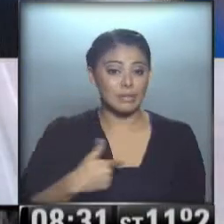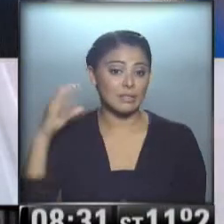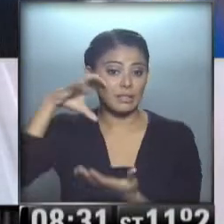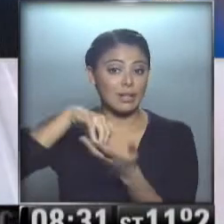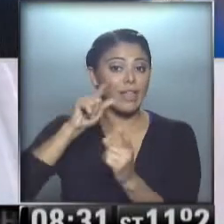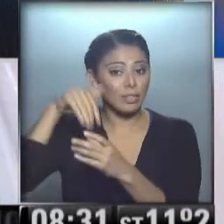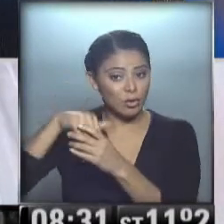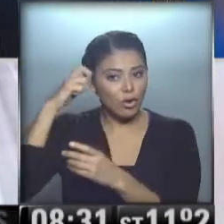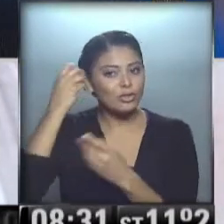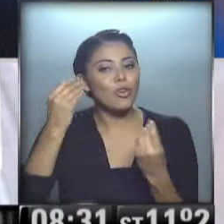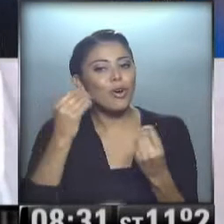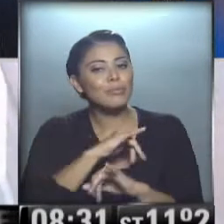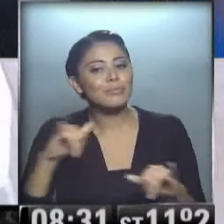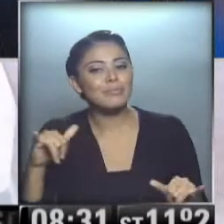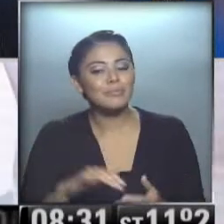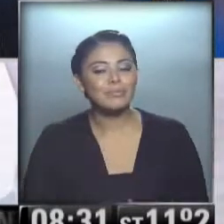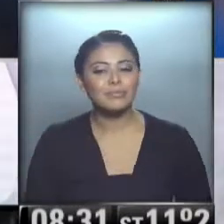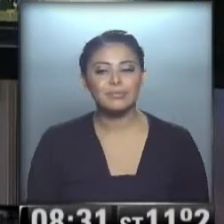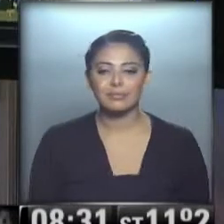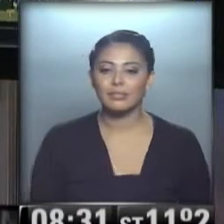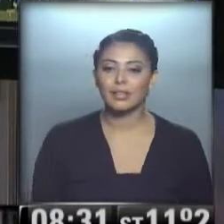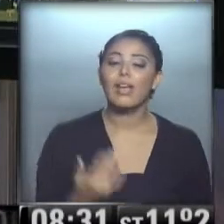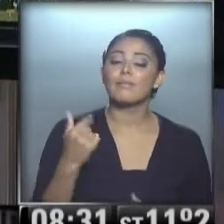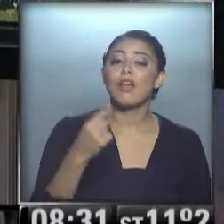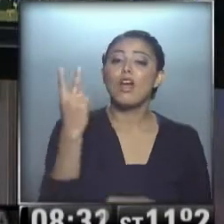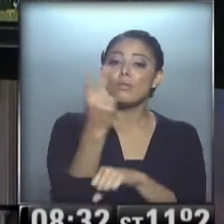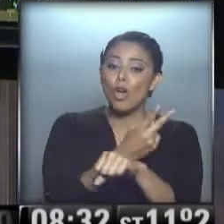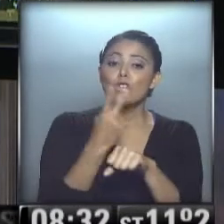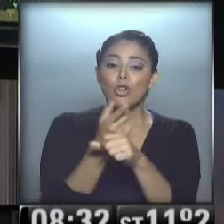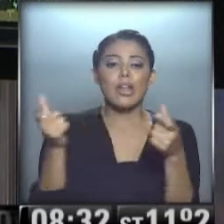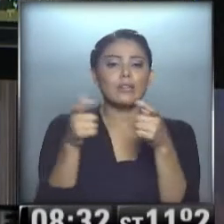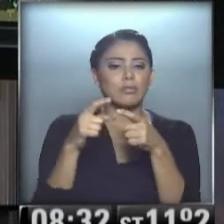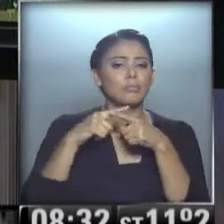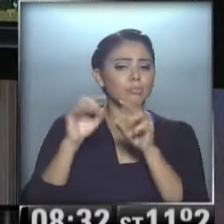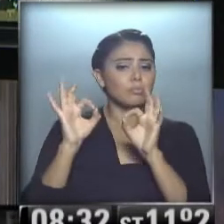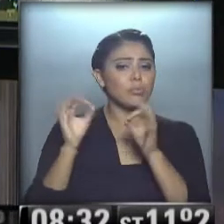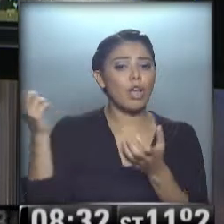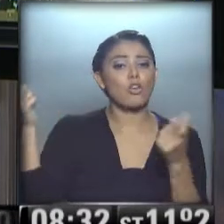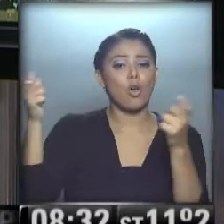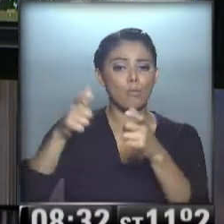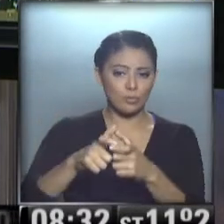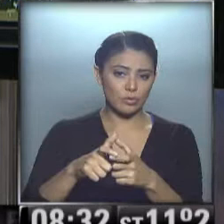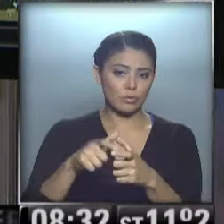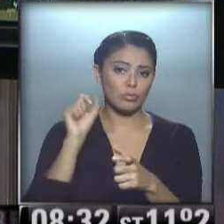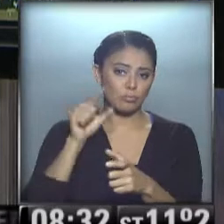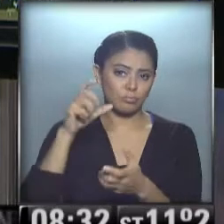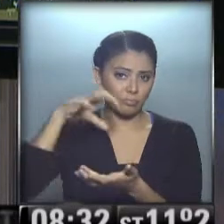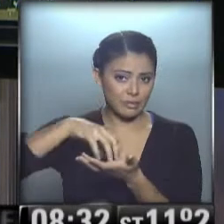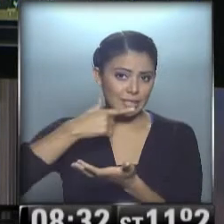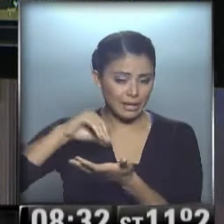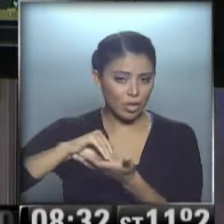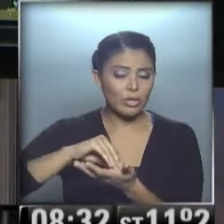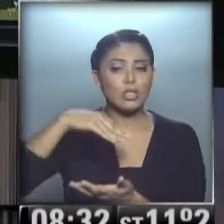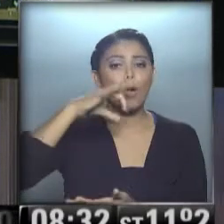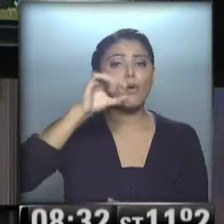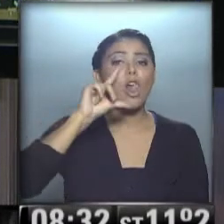en el Congreso. ¿Cómo fue? Los detalles, Fernando. Alejandro, 2 horas de reunión en las comisiones respectivas de la Cámara de Senadores. Juan Carlos